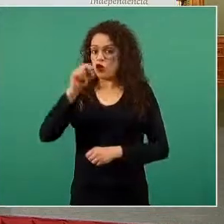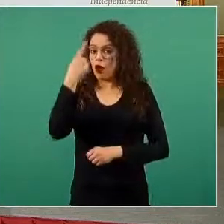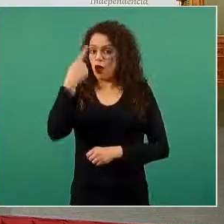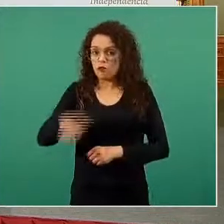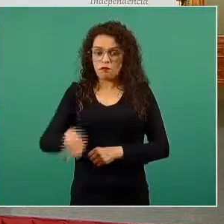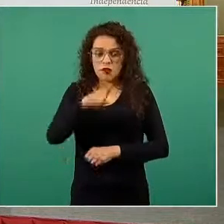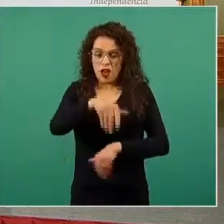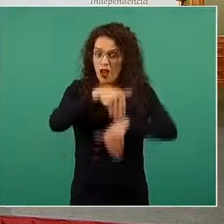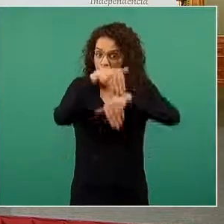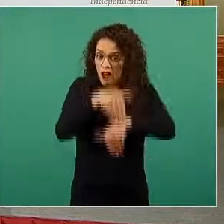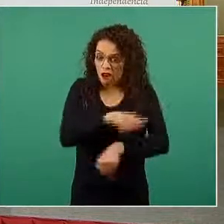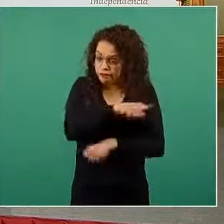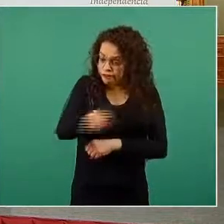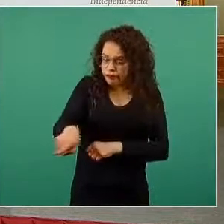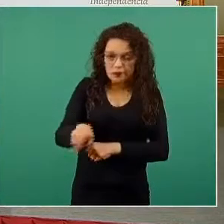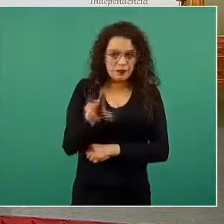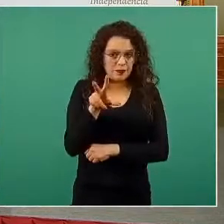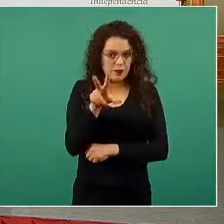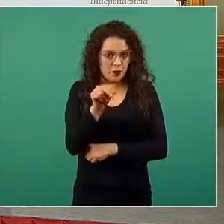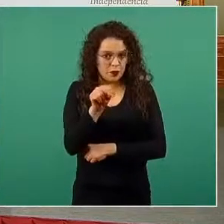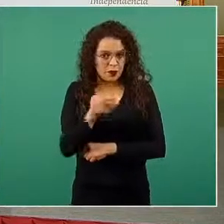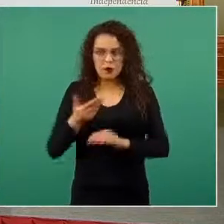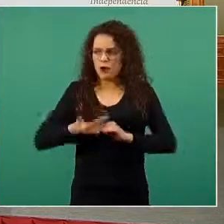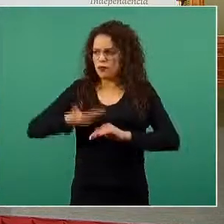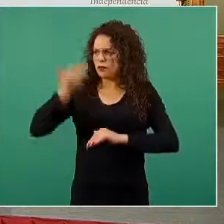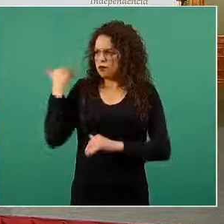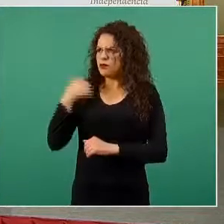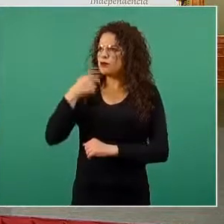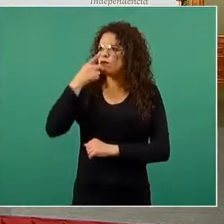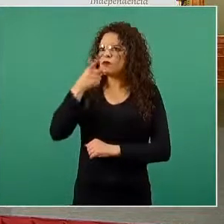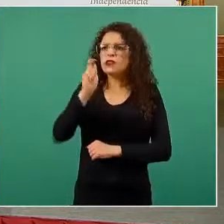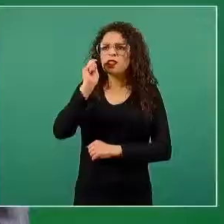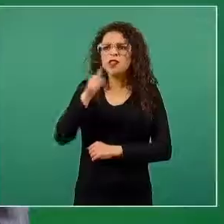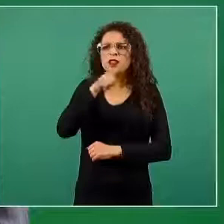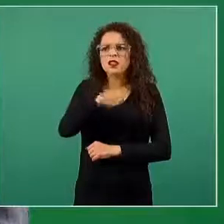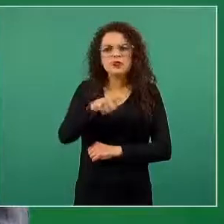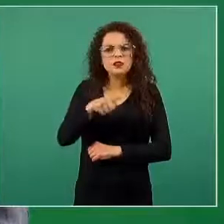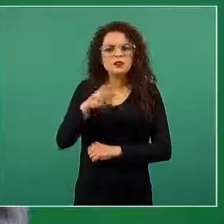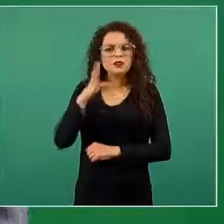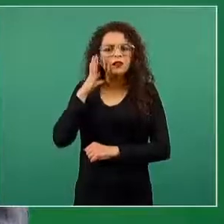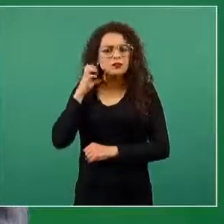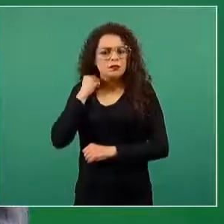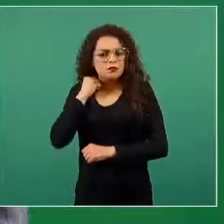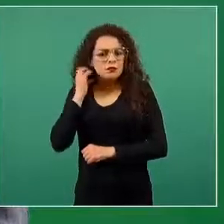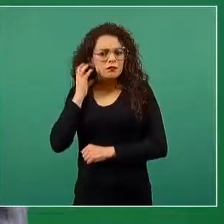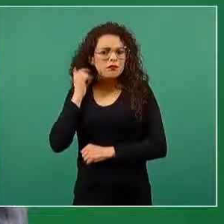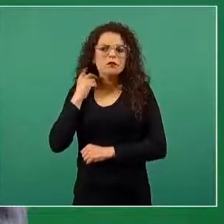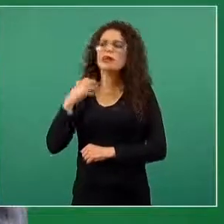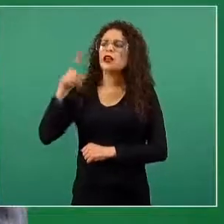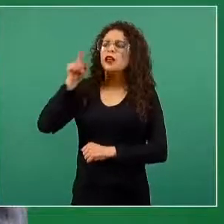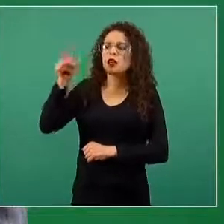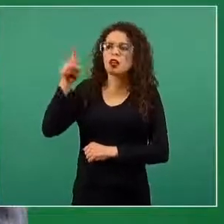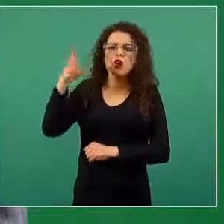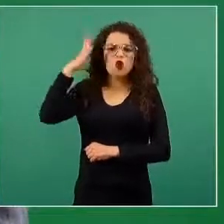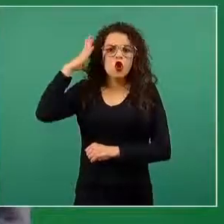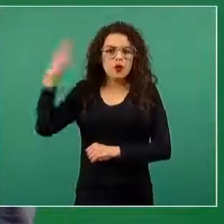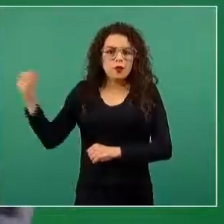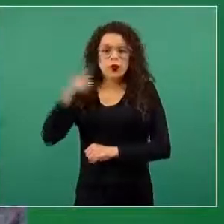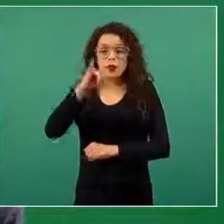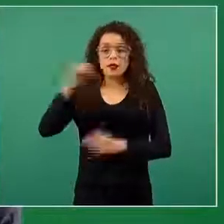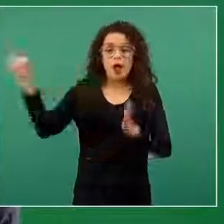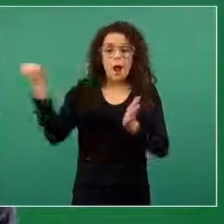pocos días comentábamos que el Congreso de Colima aprobó por unanimidad una iniciativa